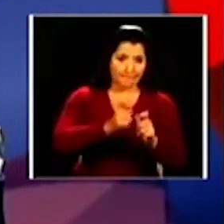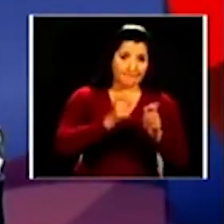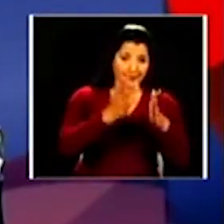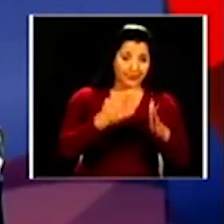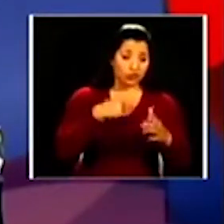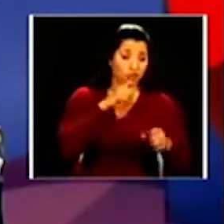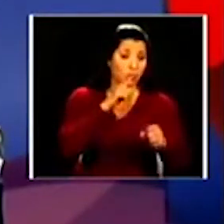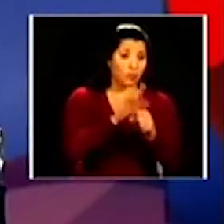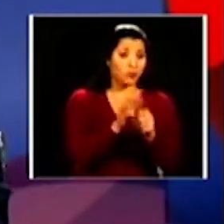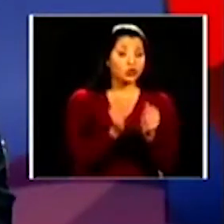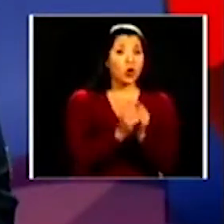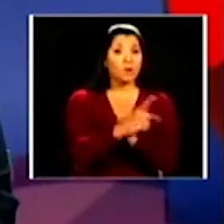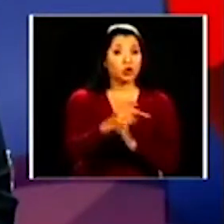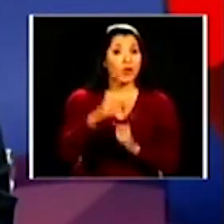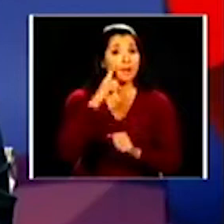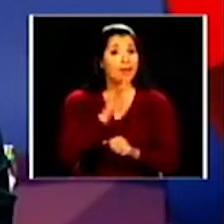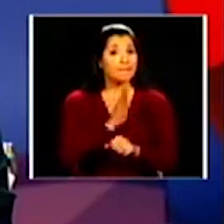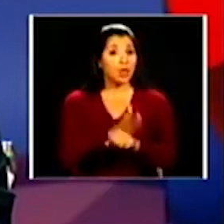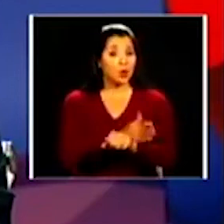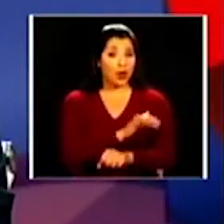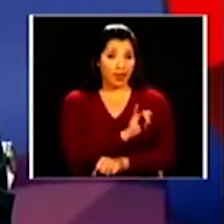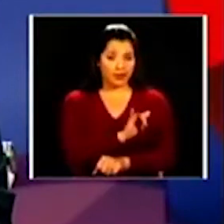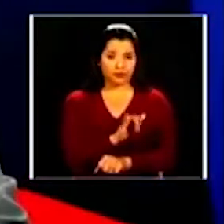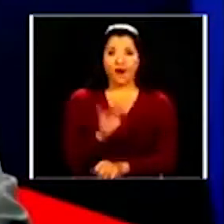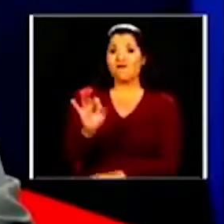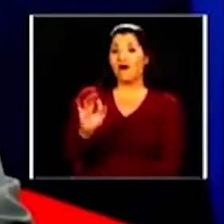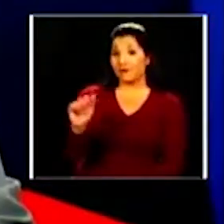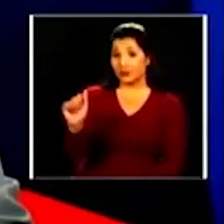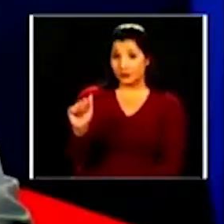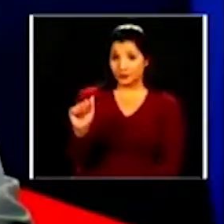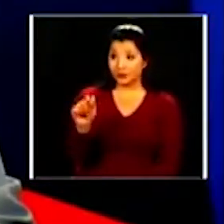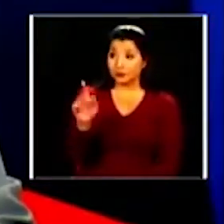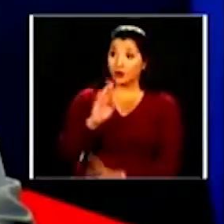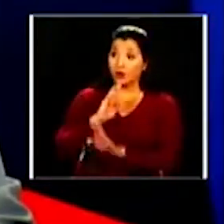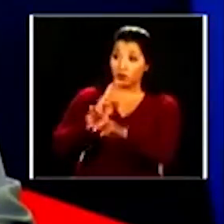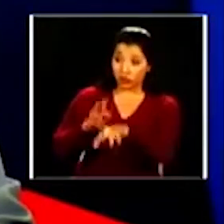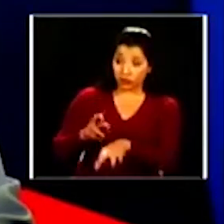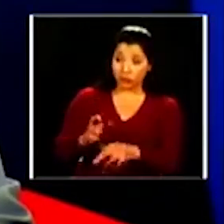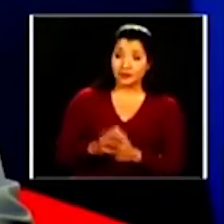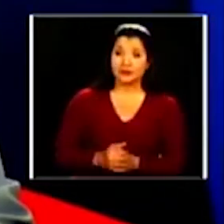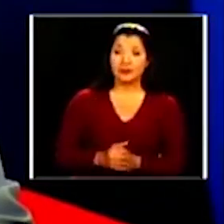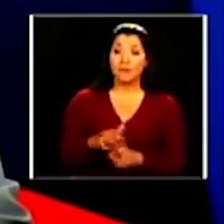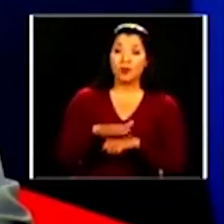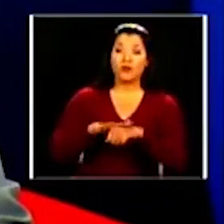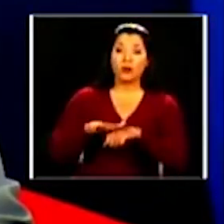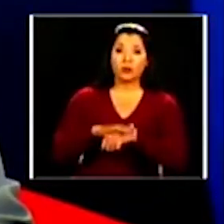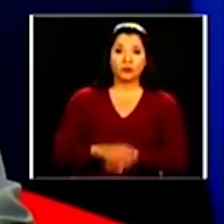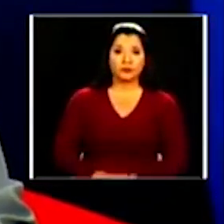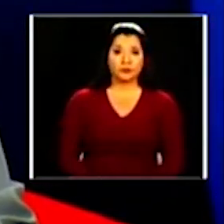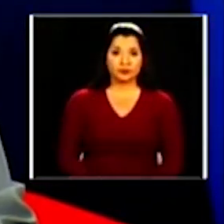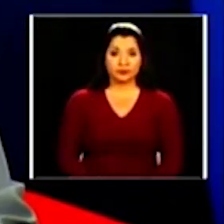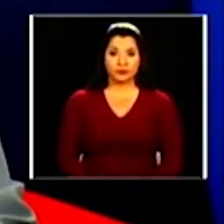esa situación. Don Fabricio, su respuesta a don José Arguedas, por favor.